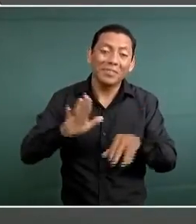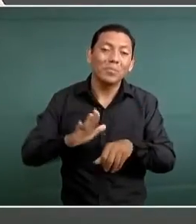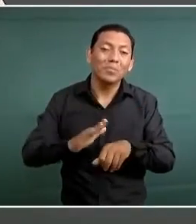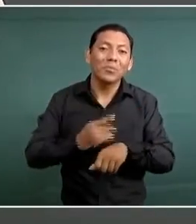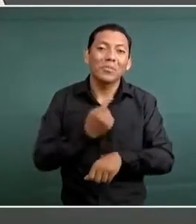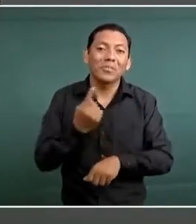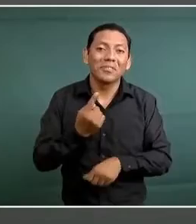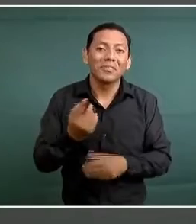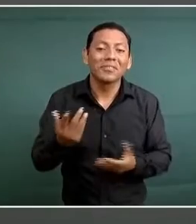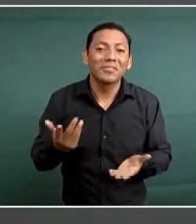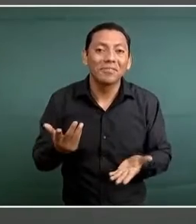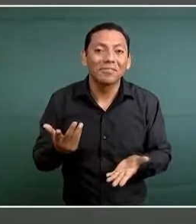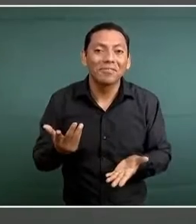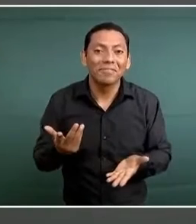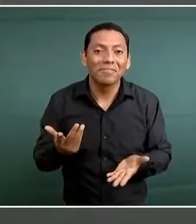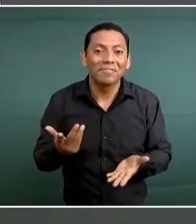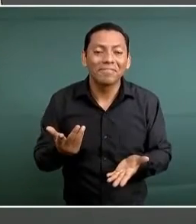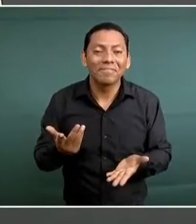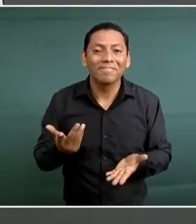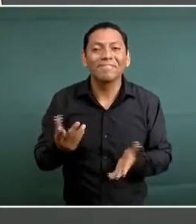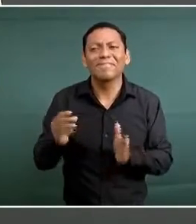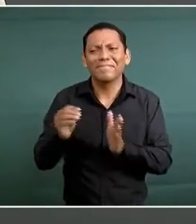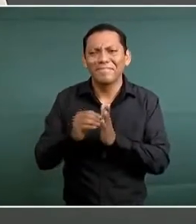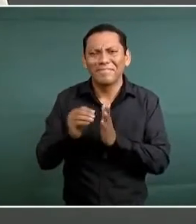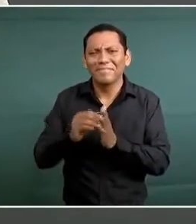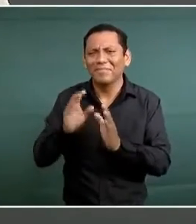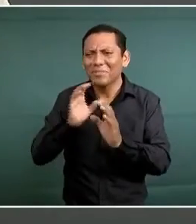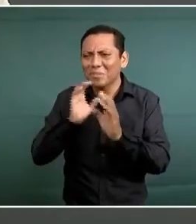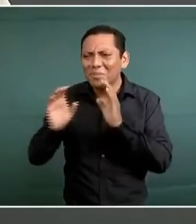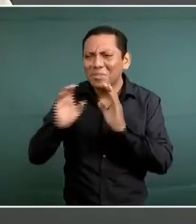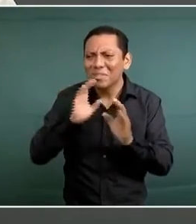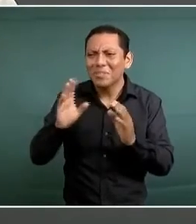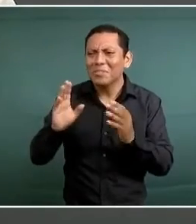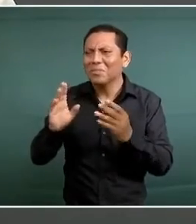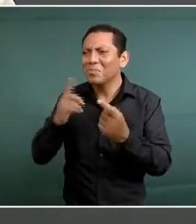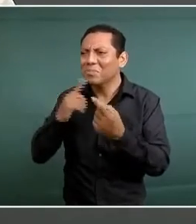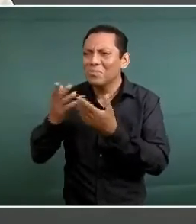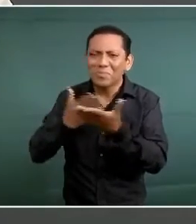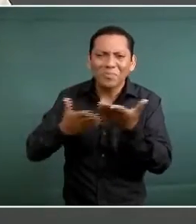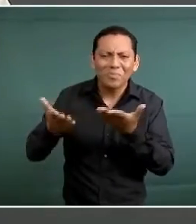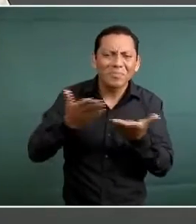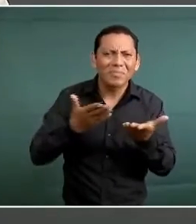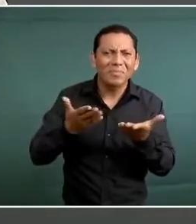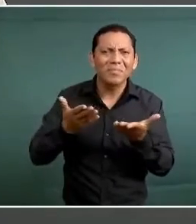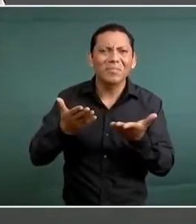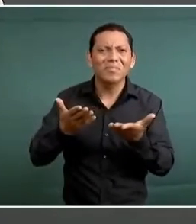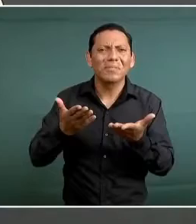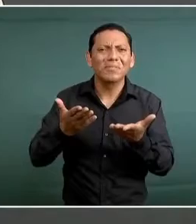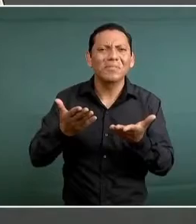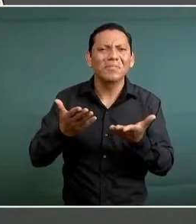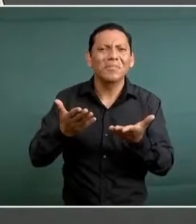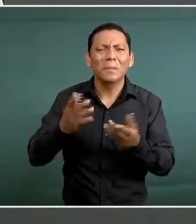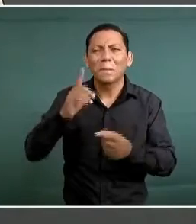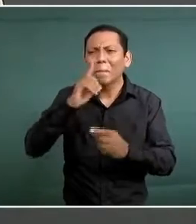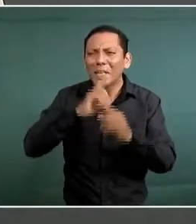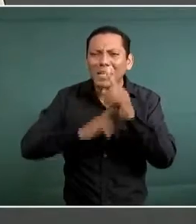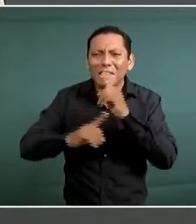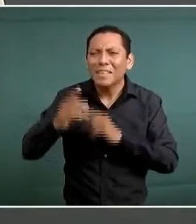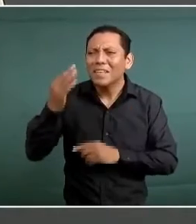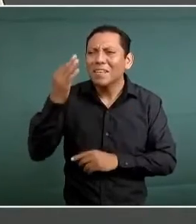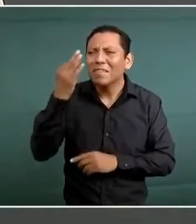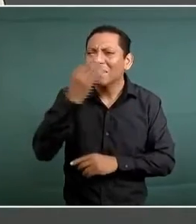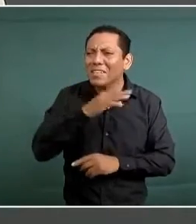todas maneras ahí hay comunicación hay debate todas esas mentiras falsas ahí mismo se aclaran